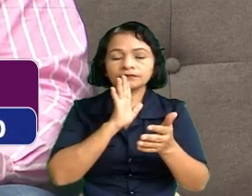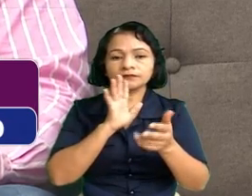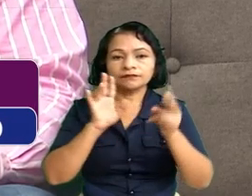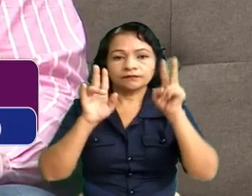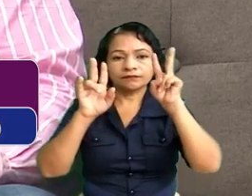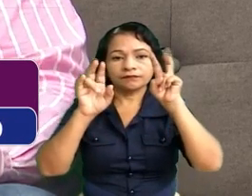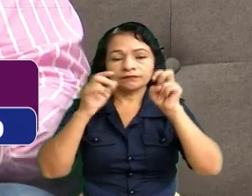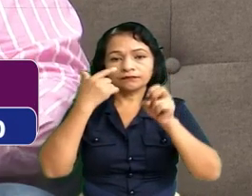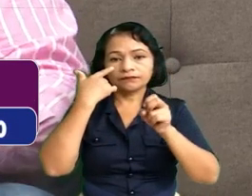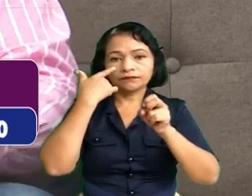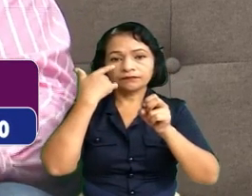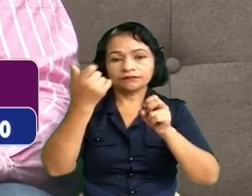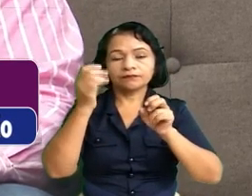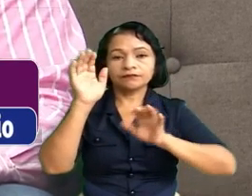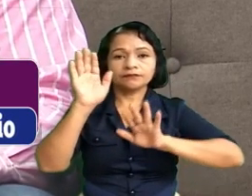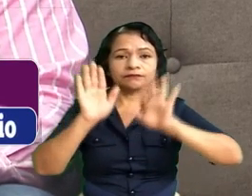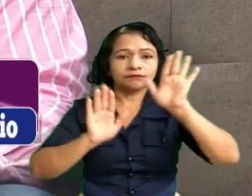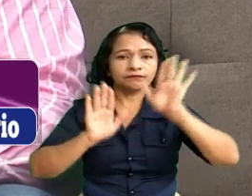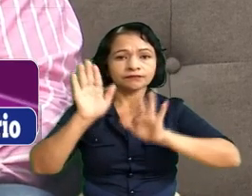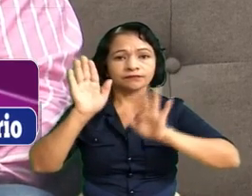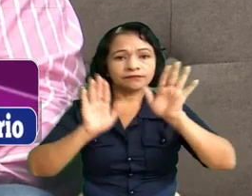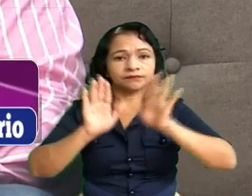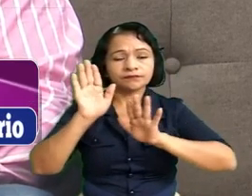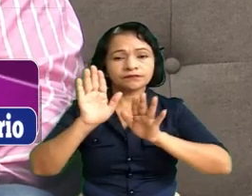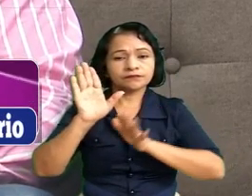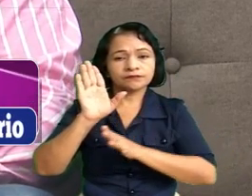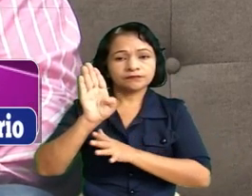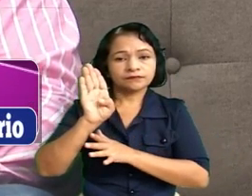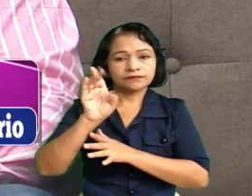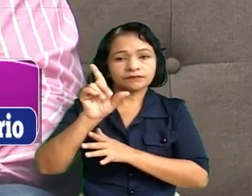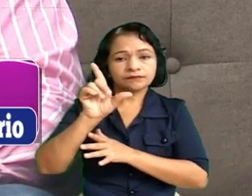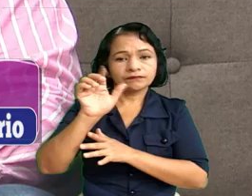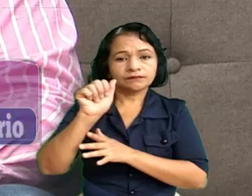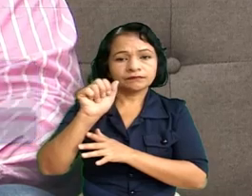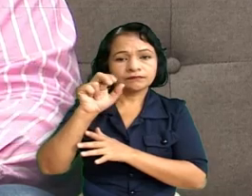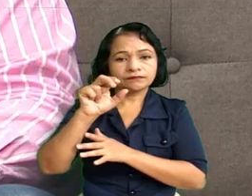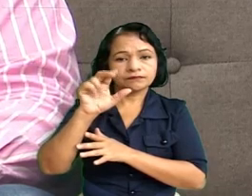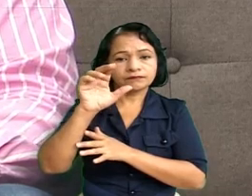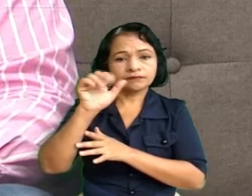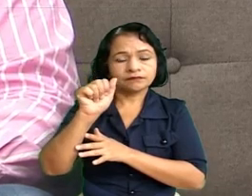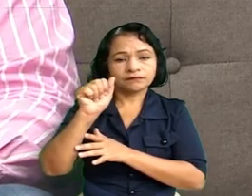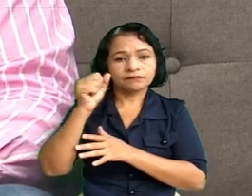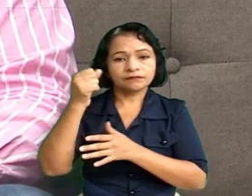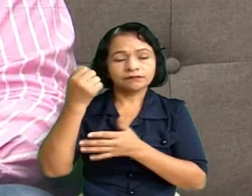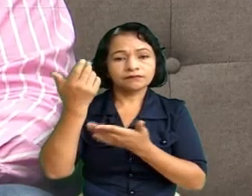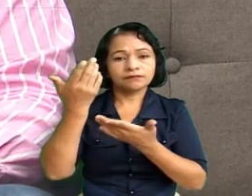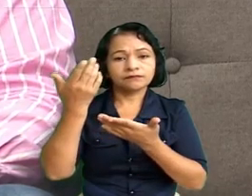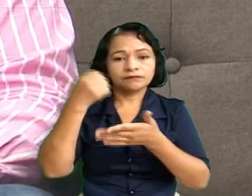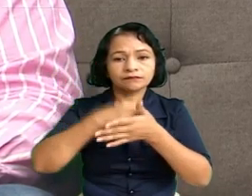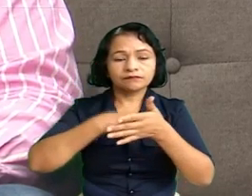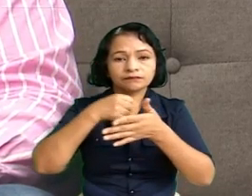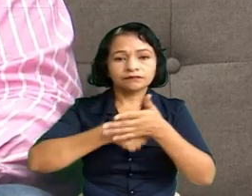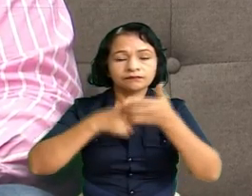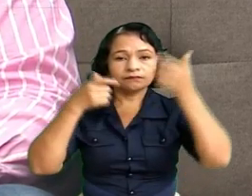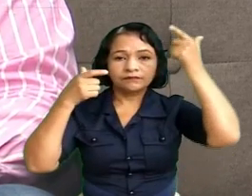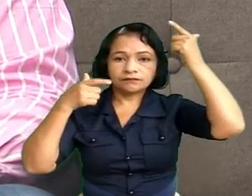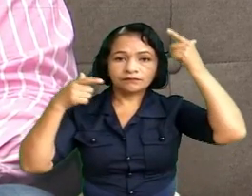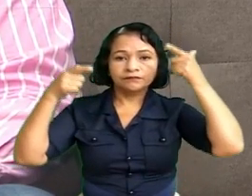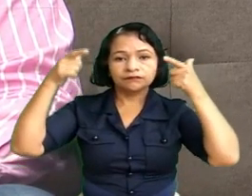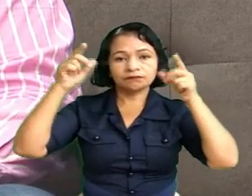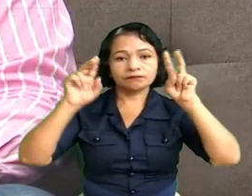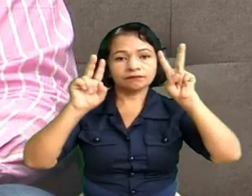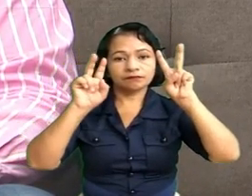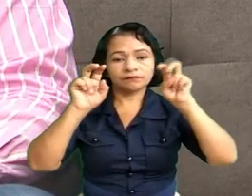estamos conociendo la participación de Blanquita Arao Pineda en la lucha del general Augusto C. Sandino, precisamente en el marco de